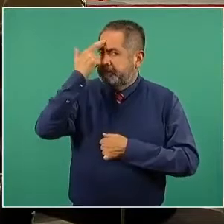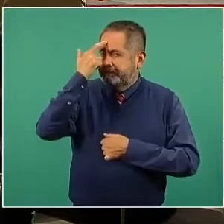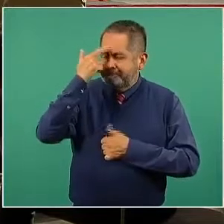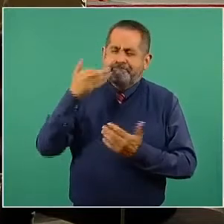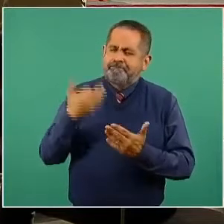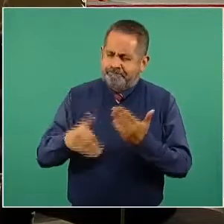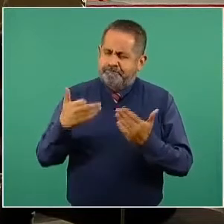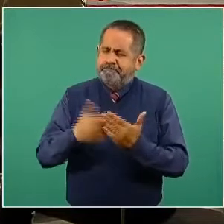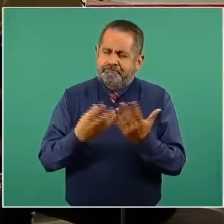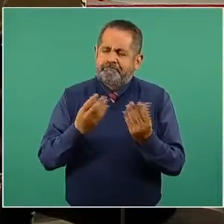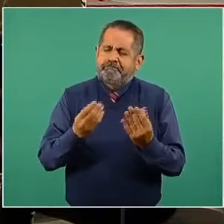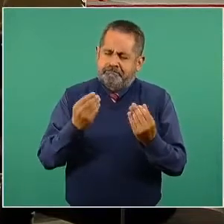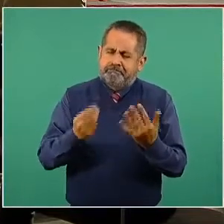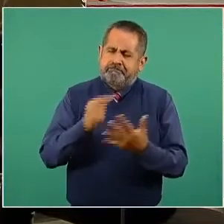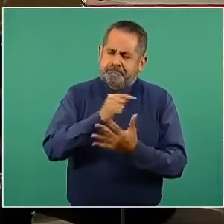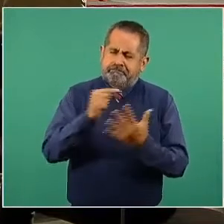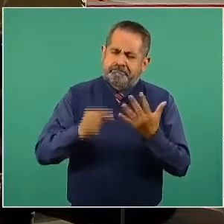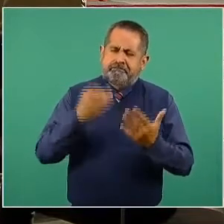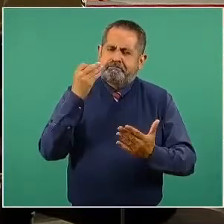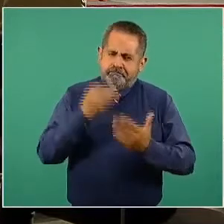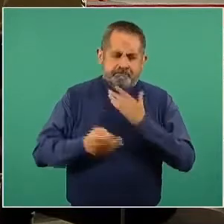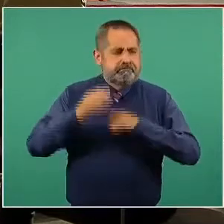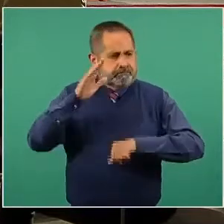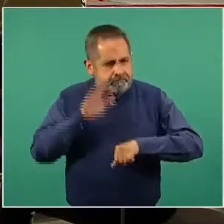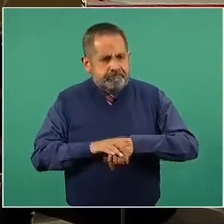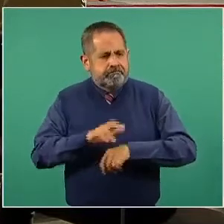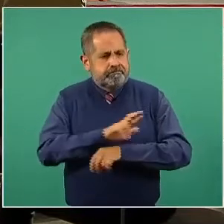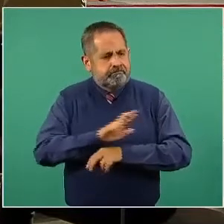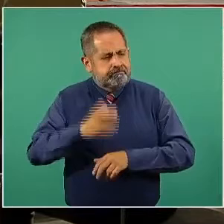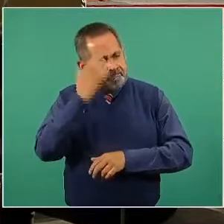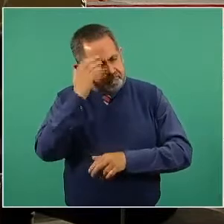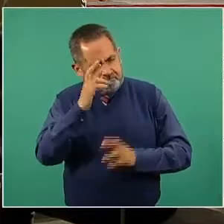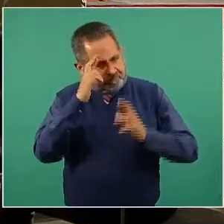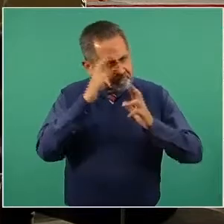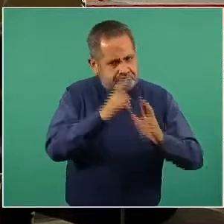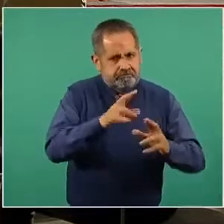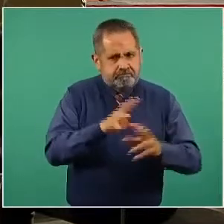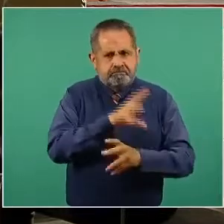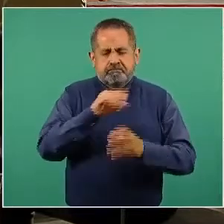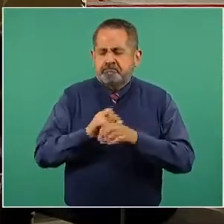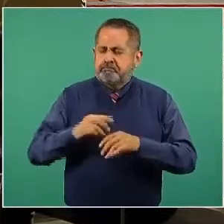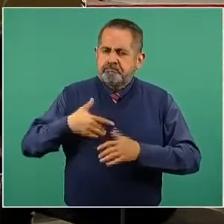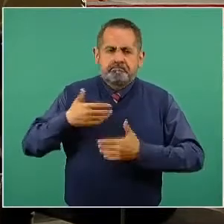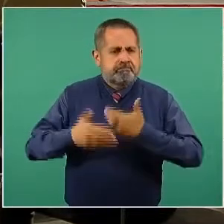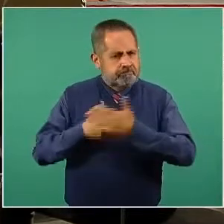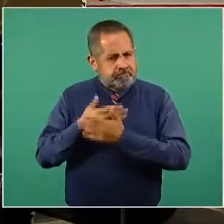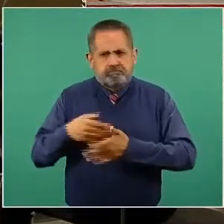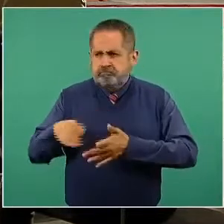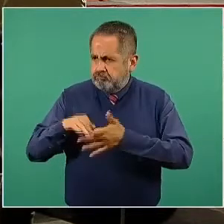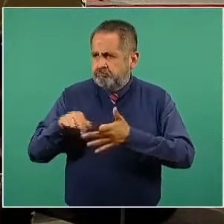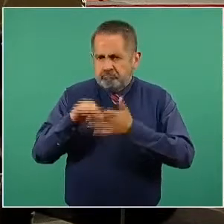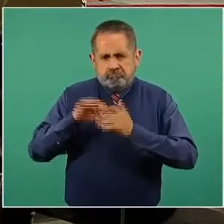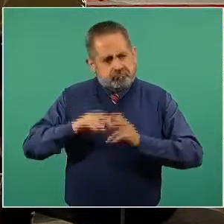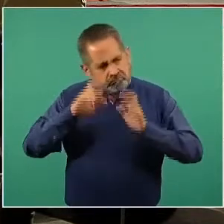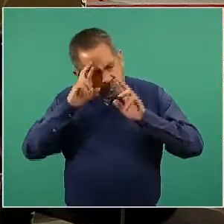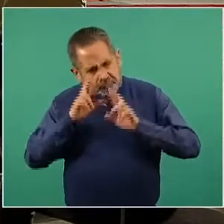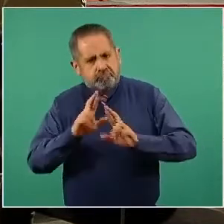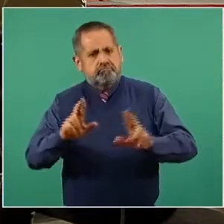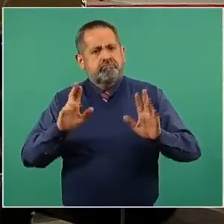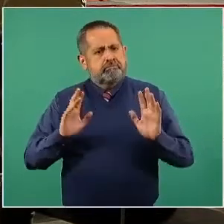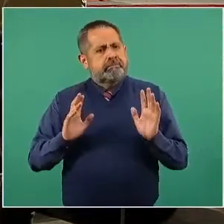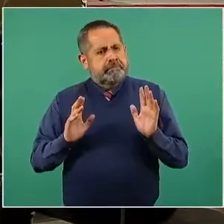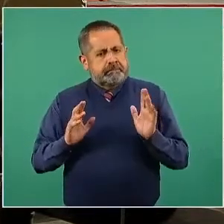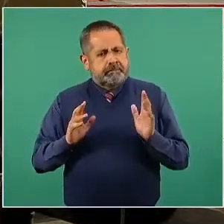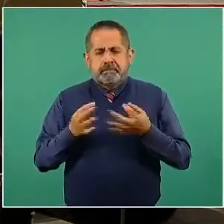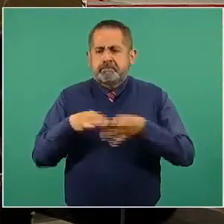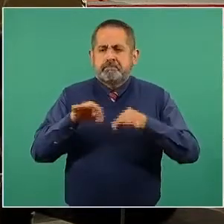mucho en avanzar en el reconocimiento explícito, consciente, continuo de la